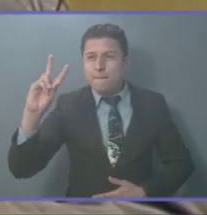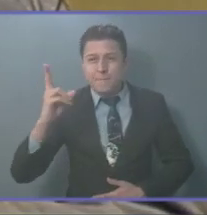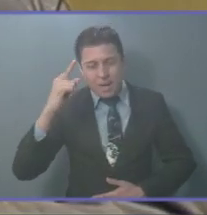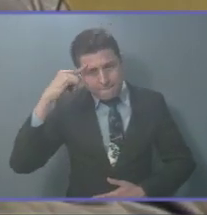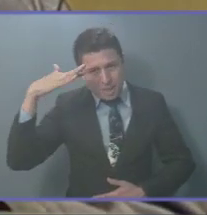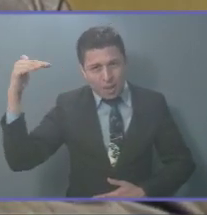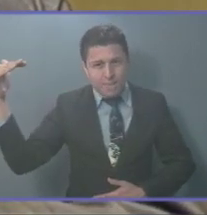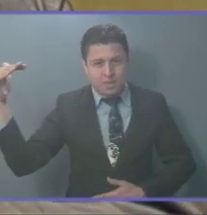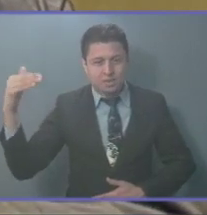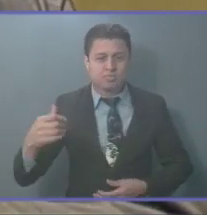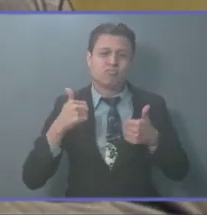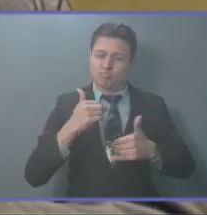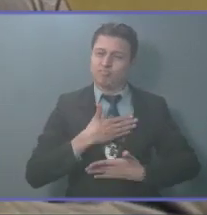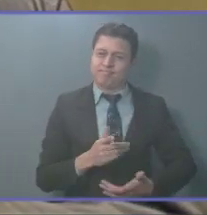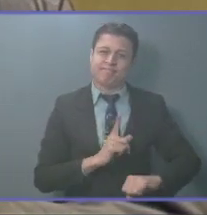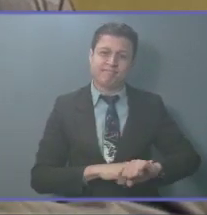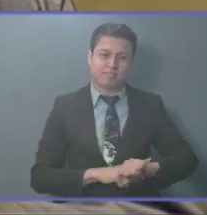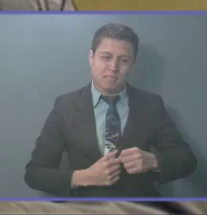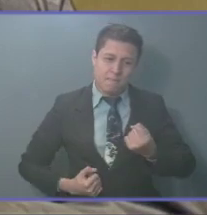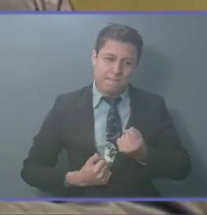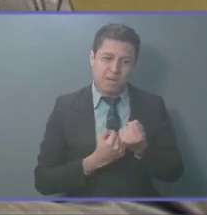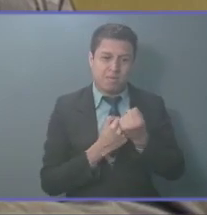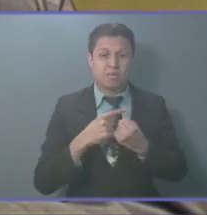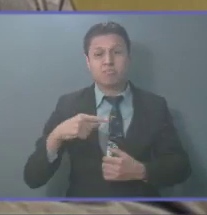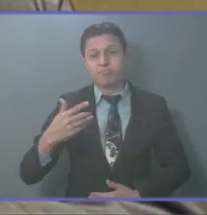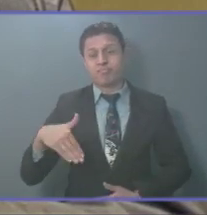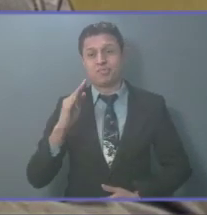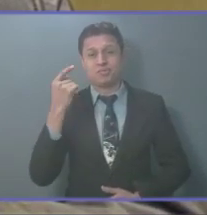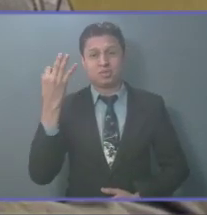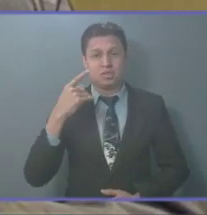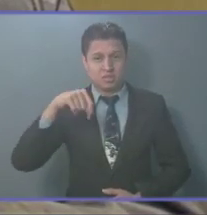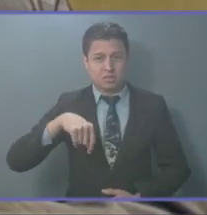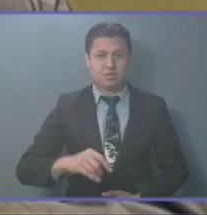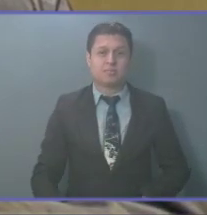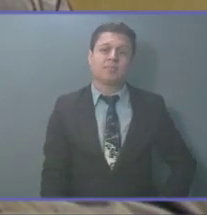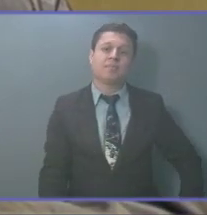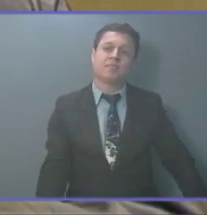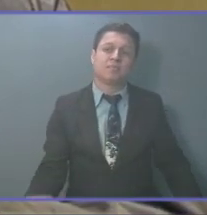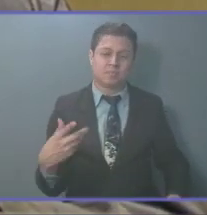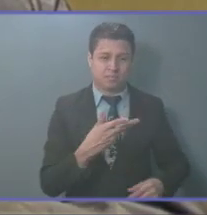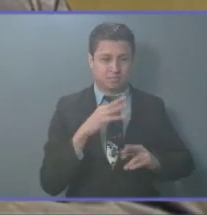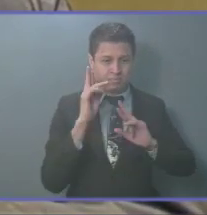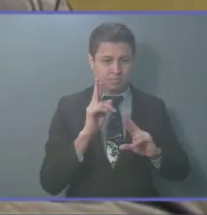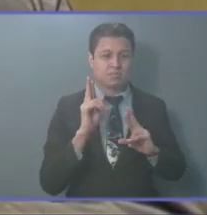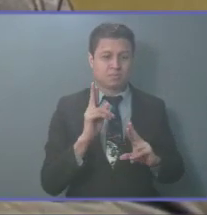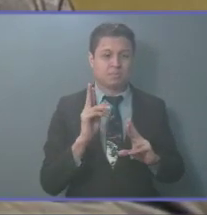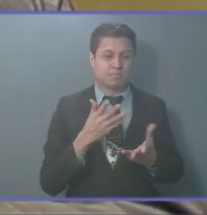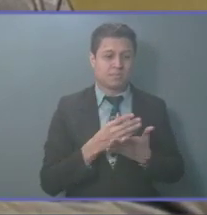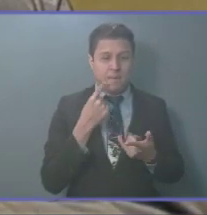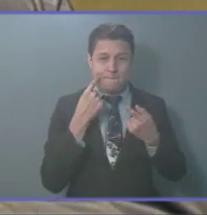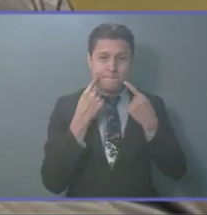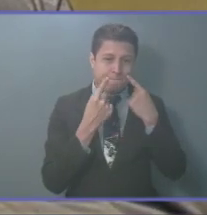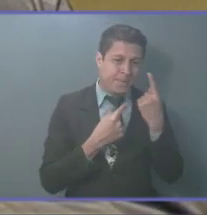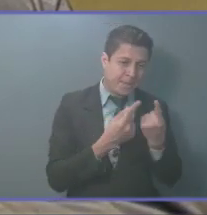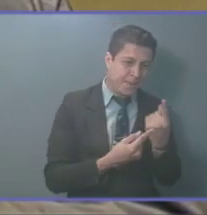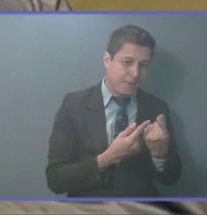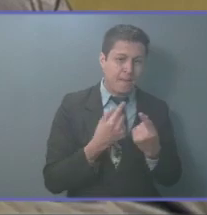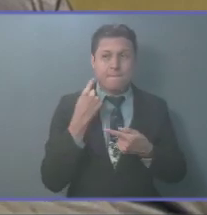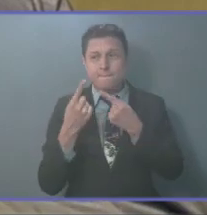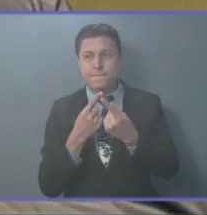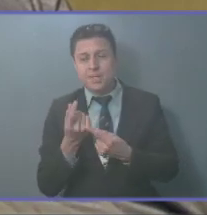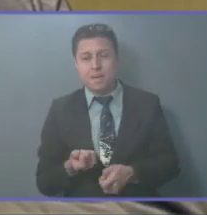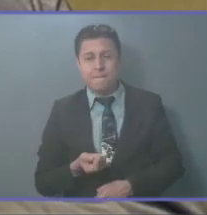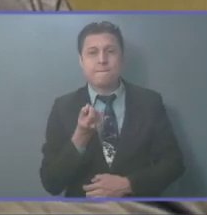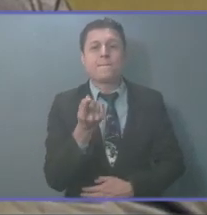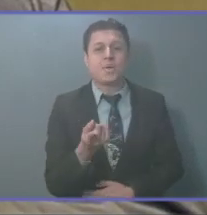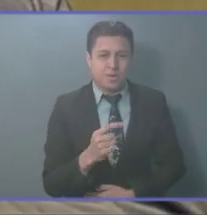políticos, enhorabuena, que hoy es cuando más lo necesitan, y esperamos pues visitarlos prontamente